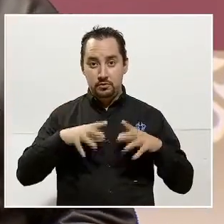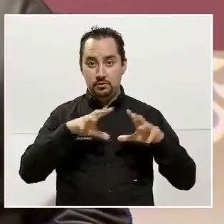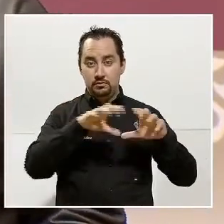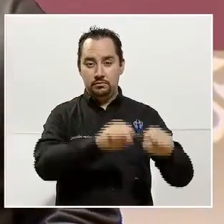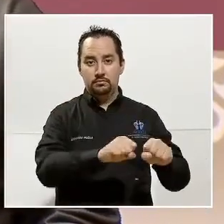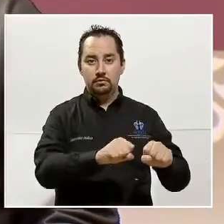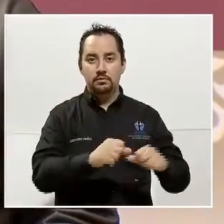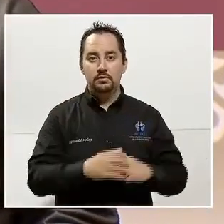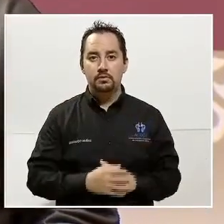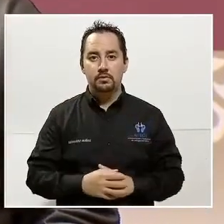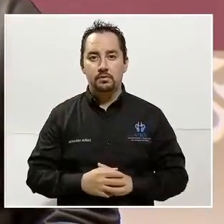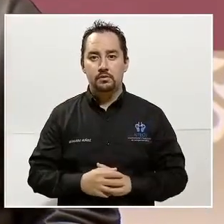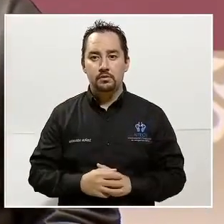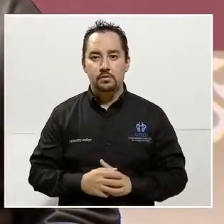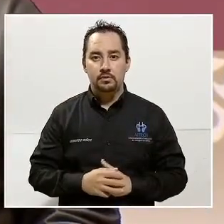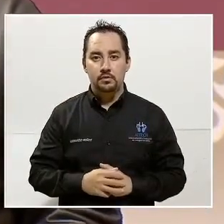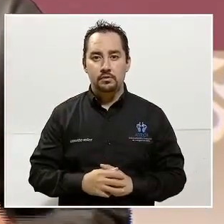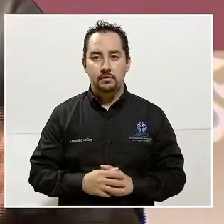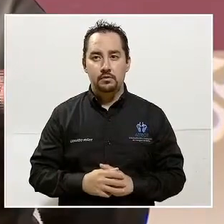desde entonces,